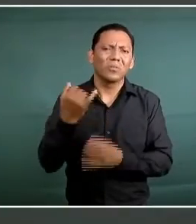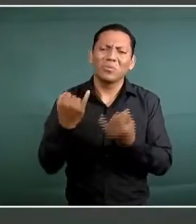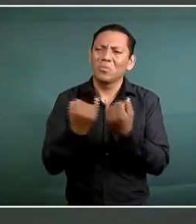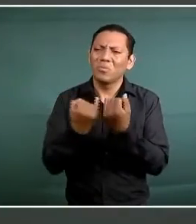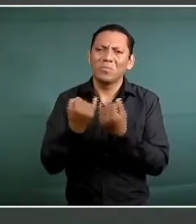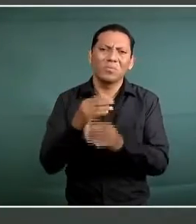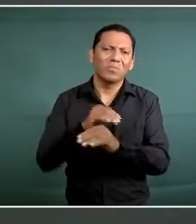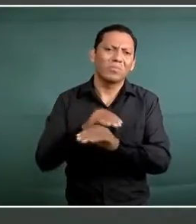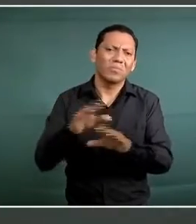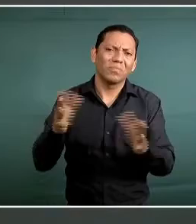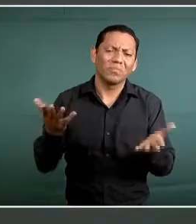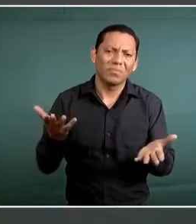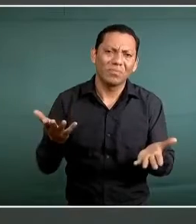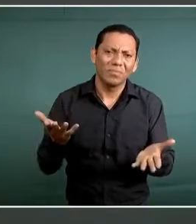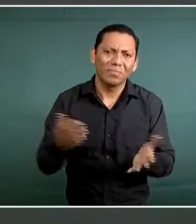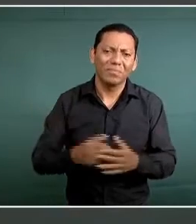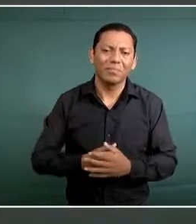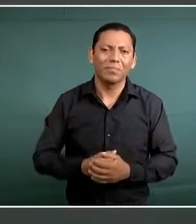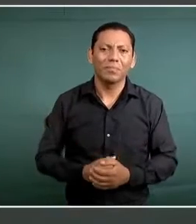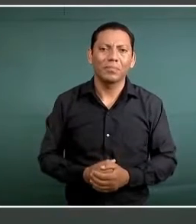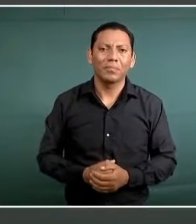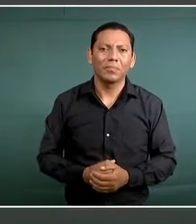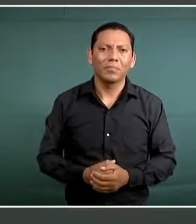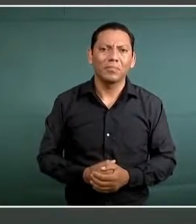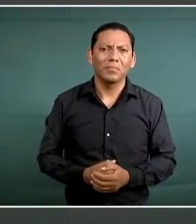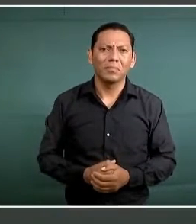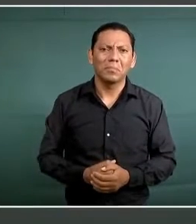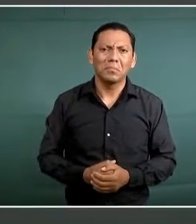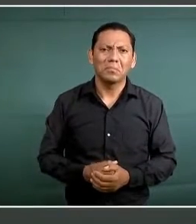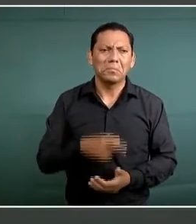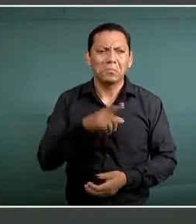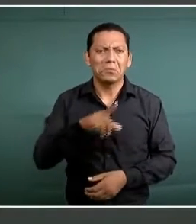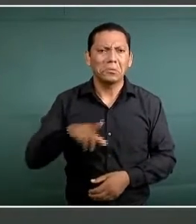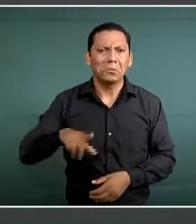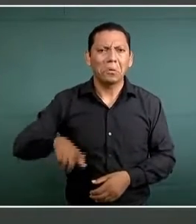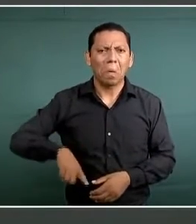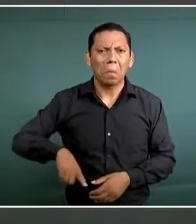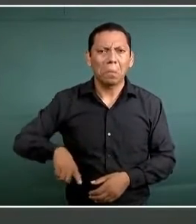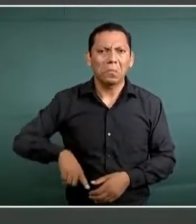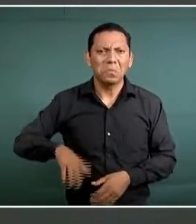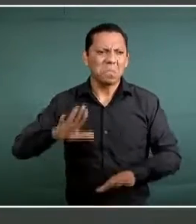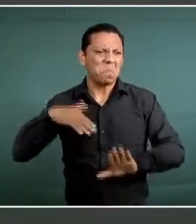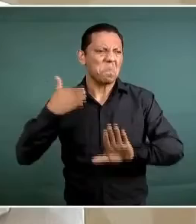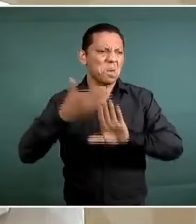nunca se había atacado tanto a un gobierno